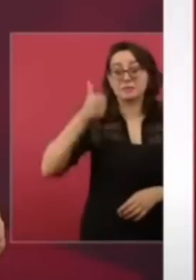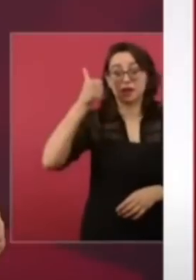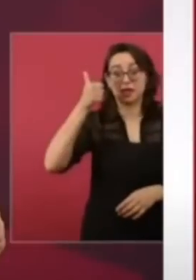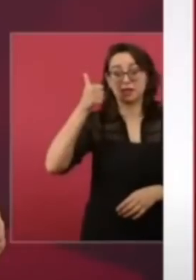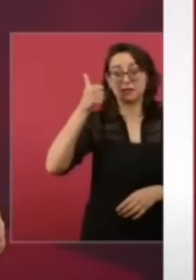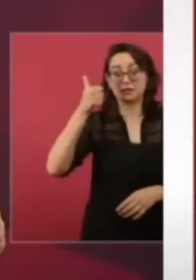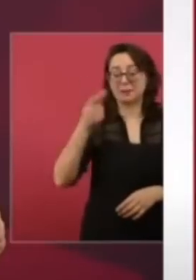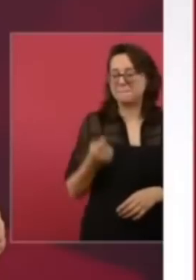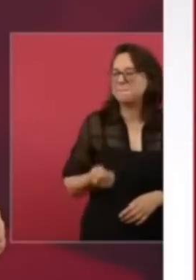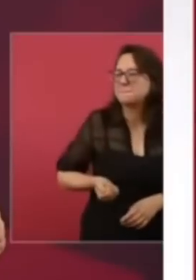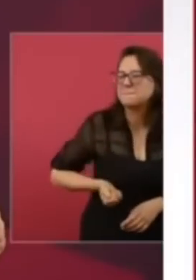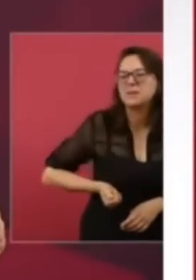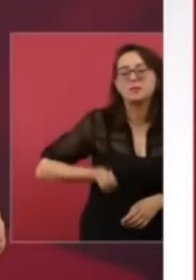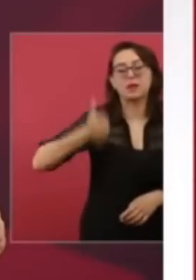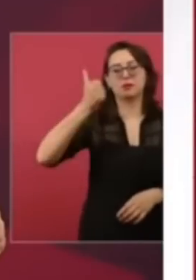Creo que